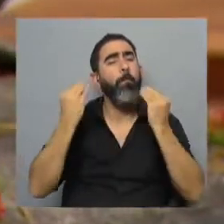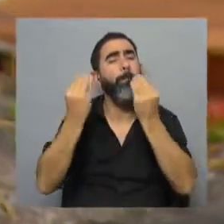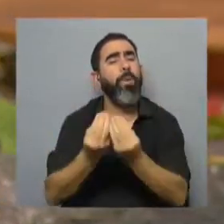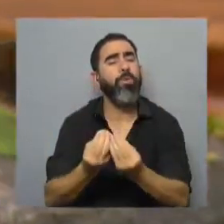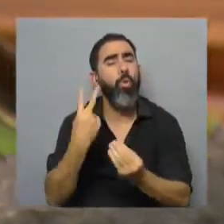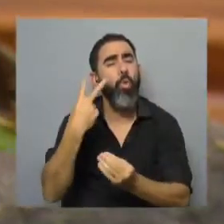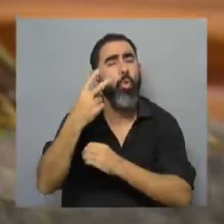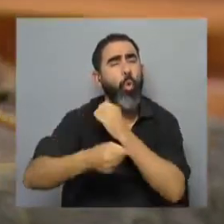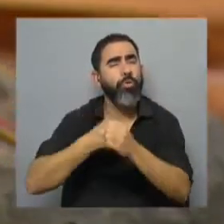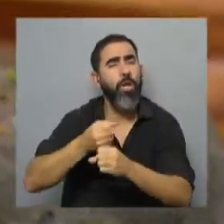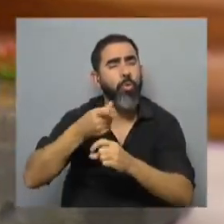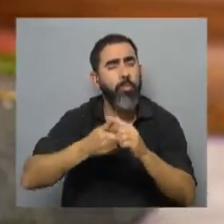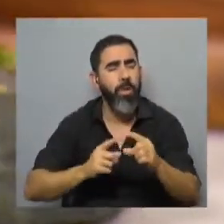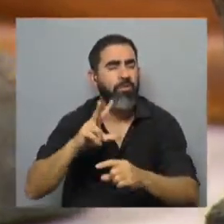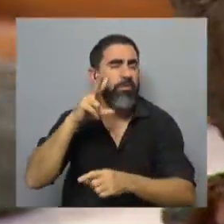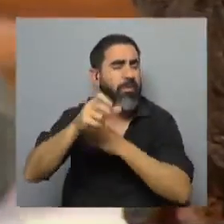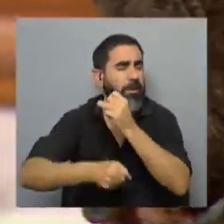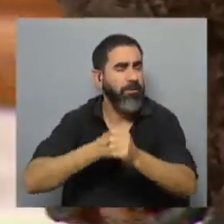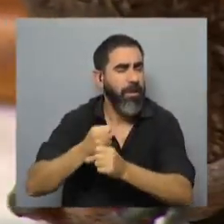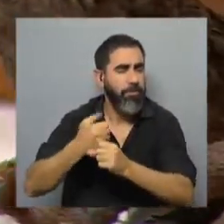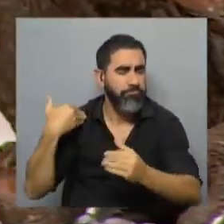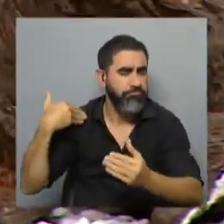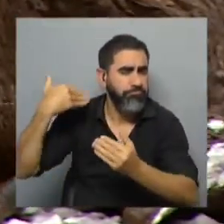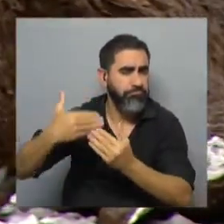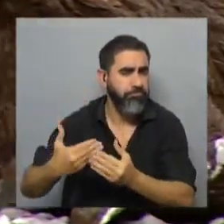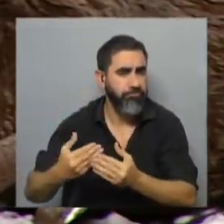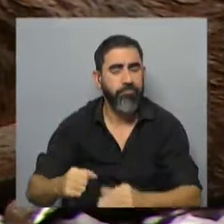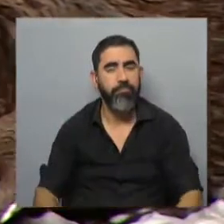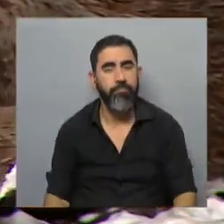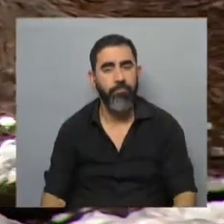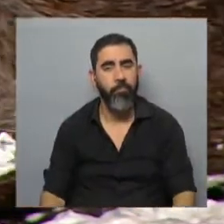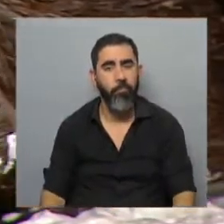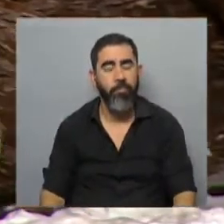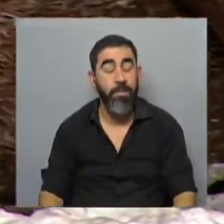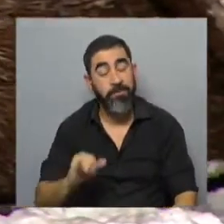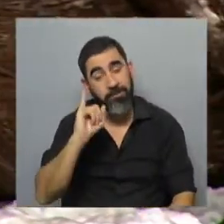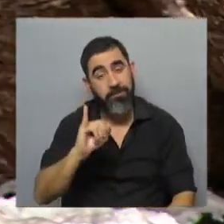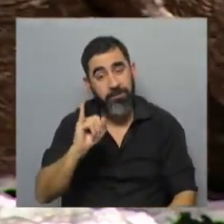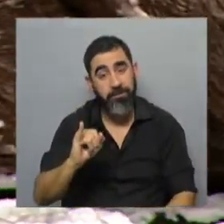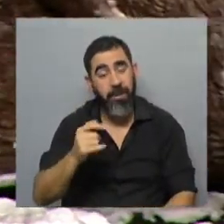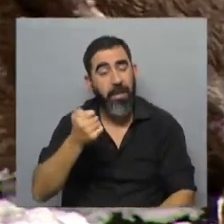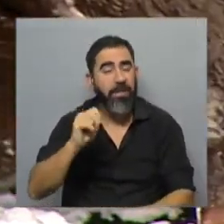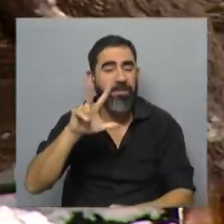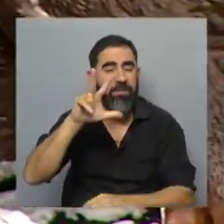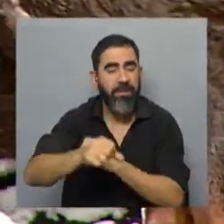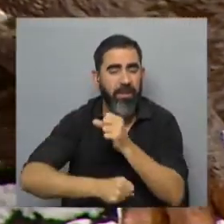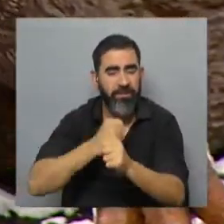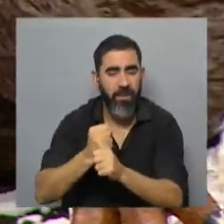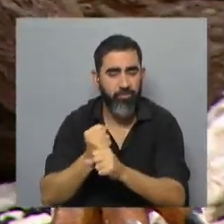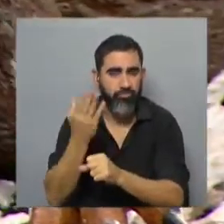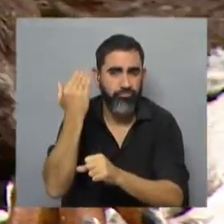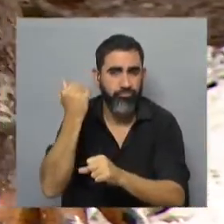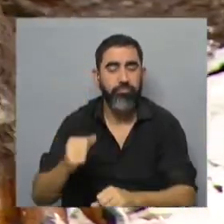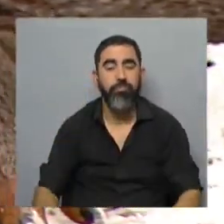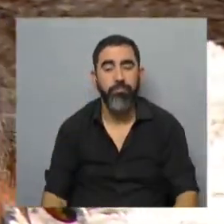tendrá 2 años y medio, 3 años desde que empezaste a decir, bueno, sí, a ver cómo queda. Sí, sí, sí, prácticamente 3 años. Uh-huh.